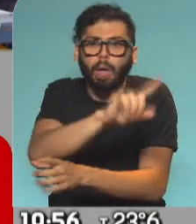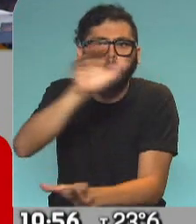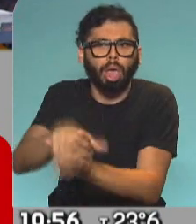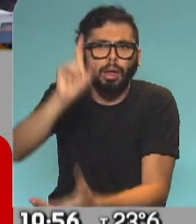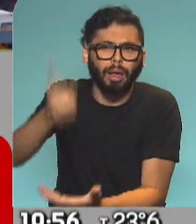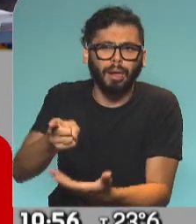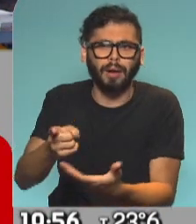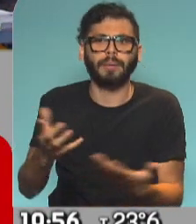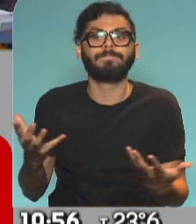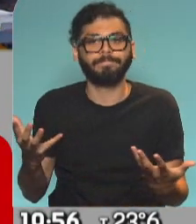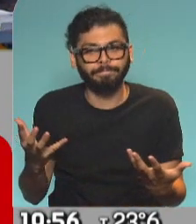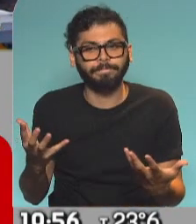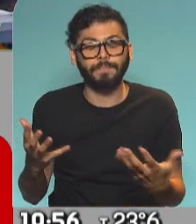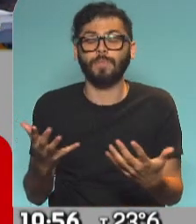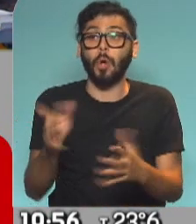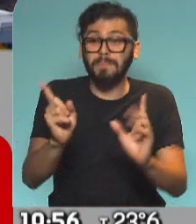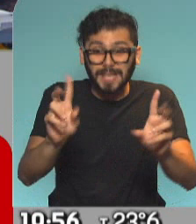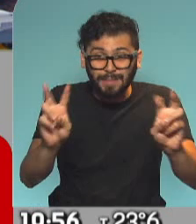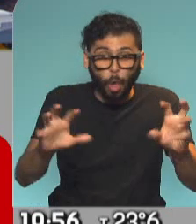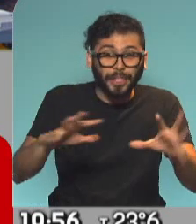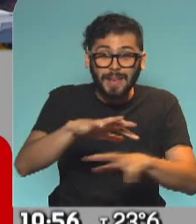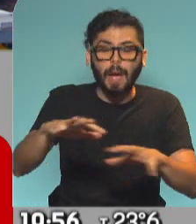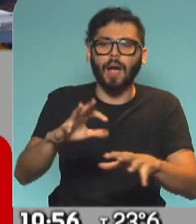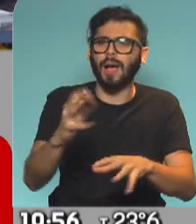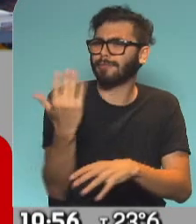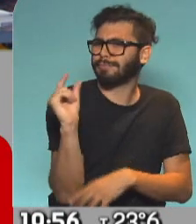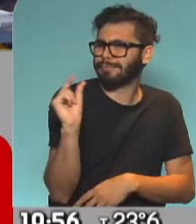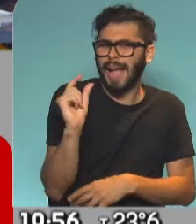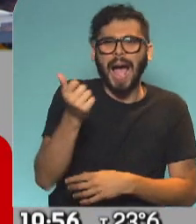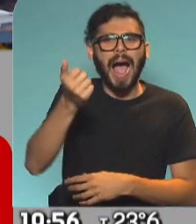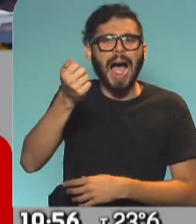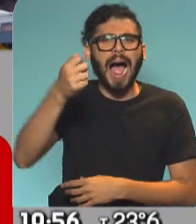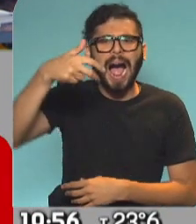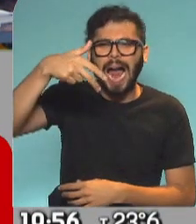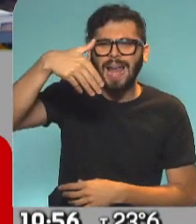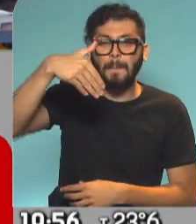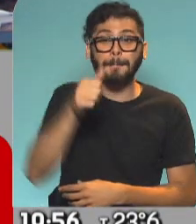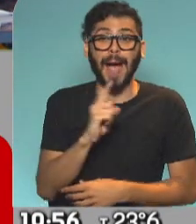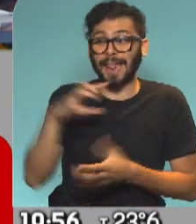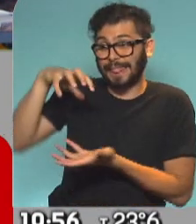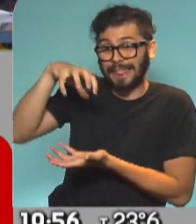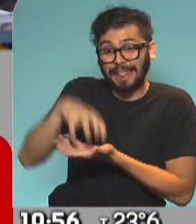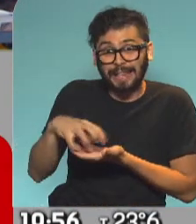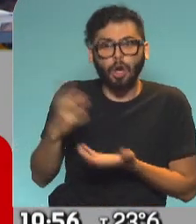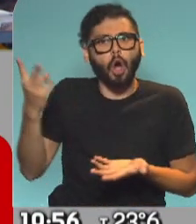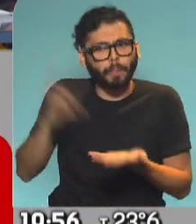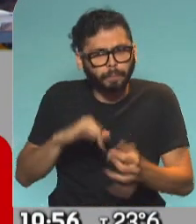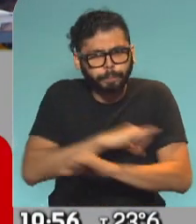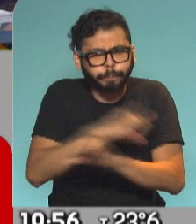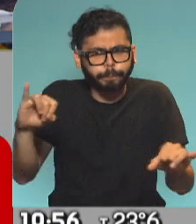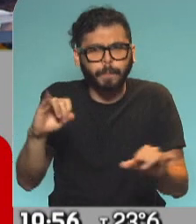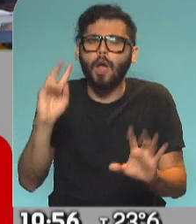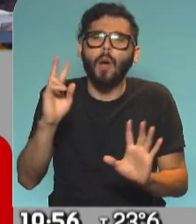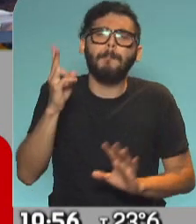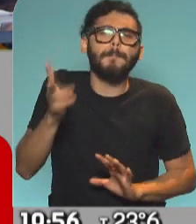este contexto, hace un ratito nada más, la ANMAT reiteró su consejo, porque no hay una